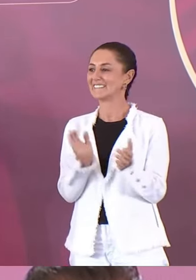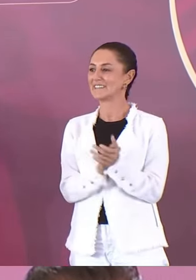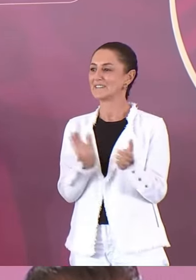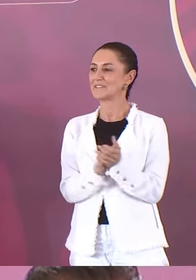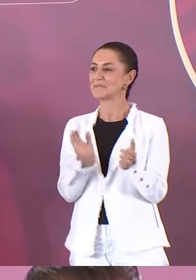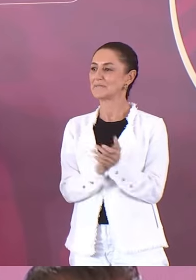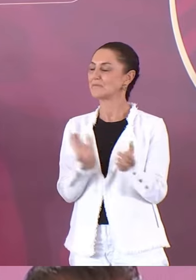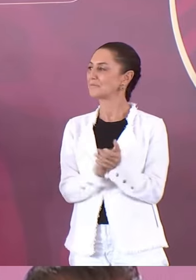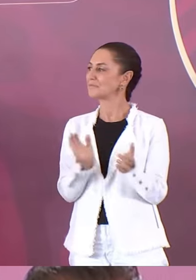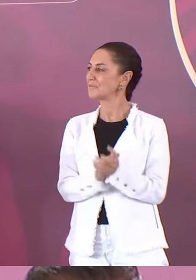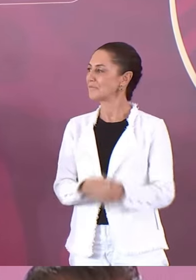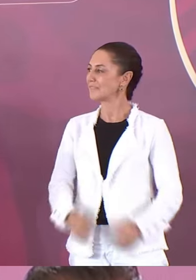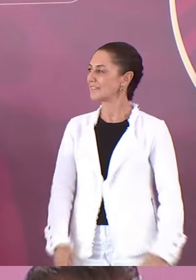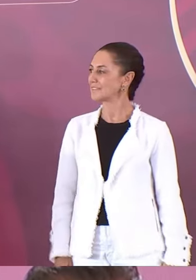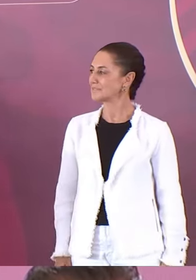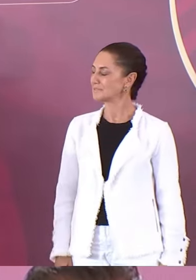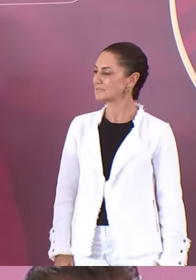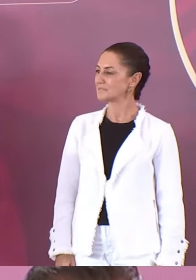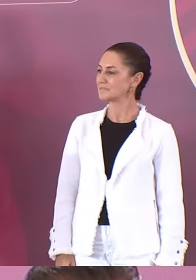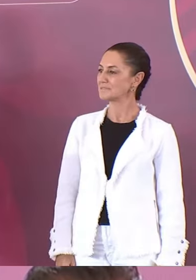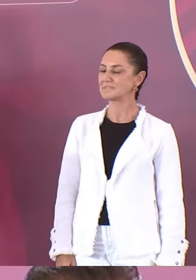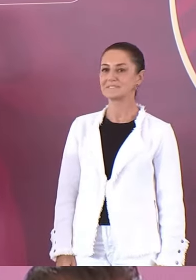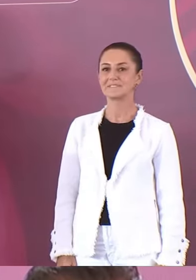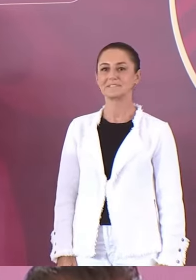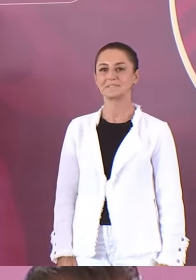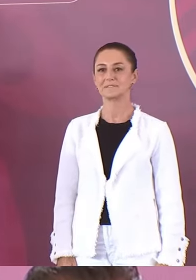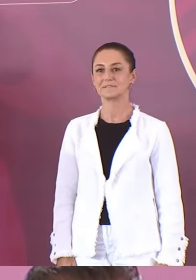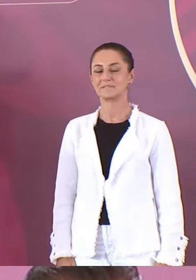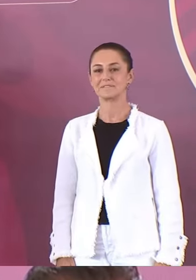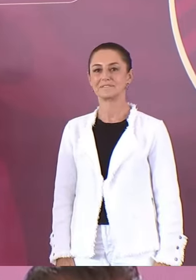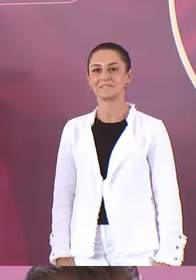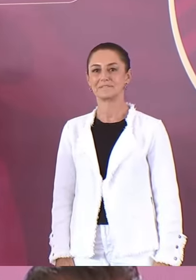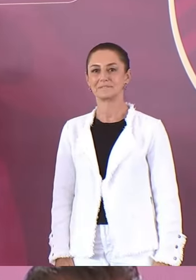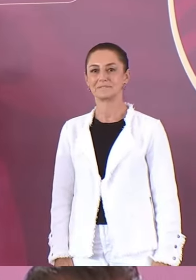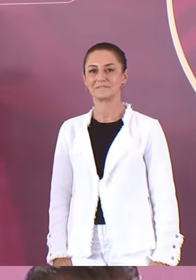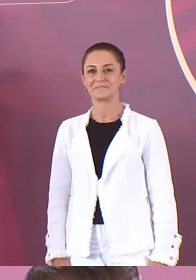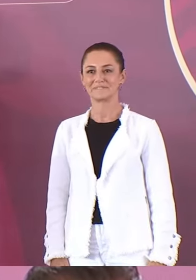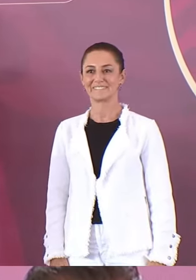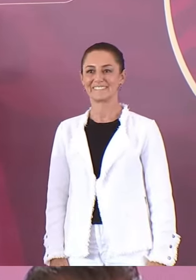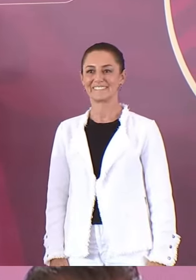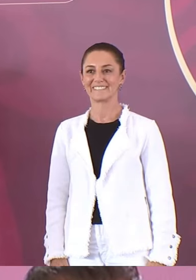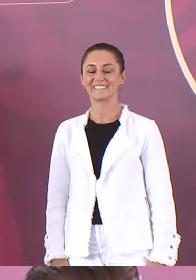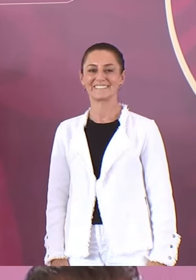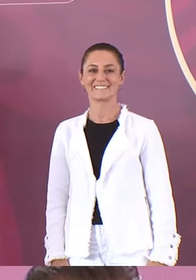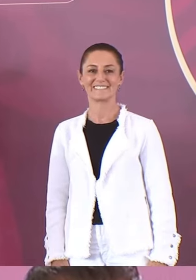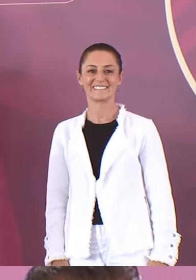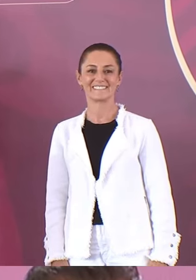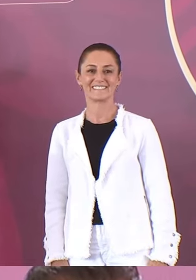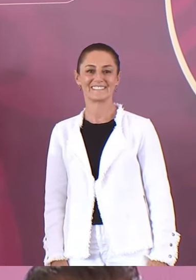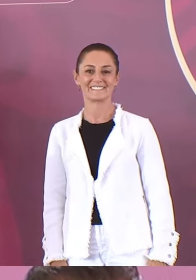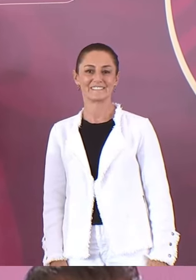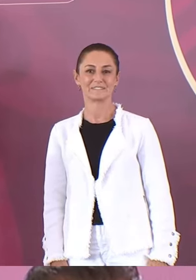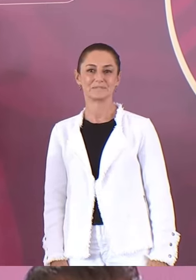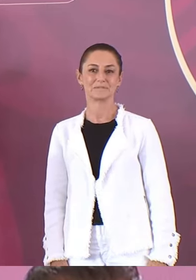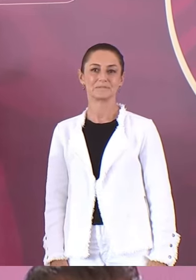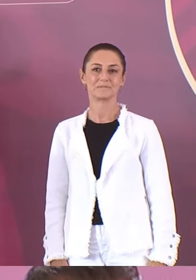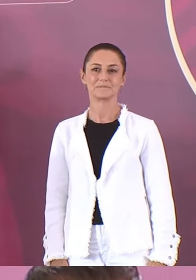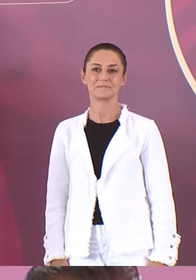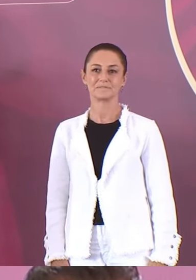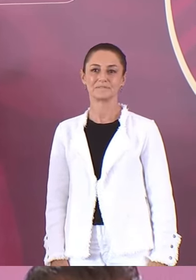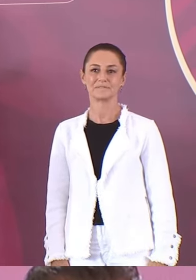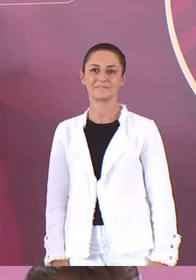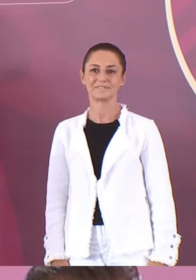A ver, que levanten la mano los que van a escuchar con respeto